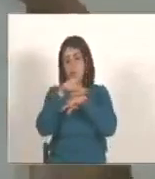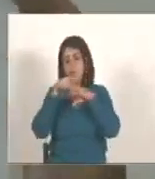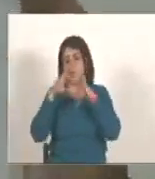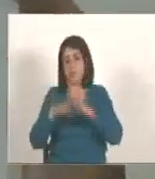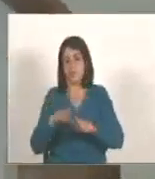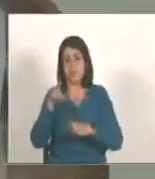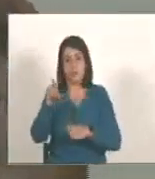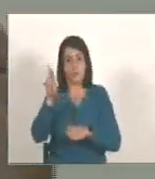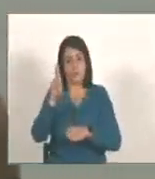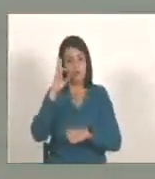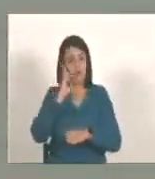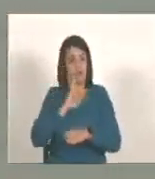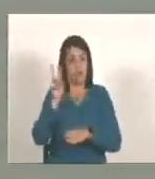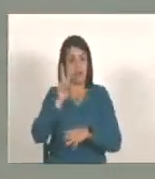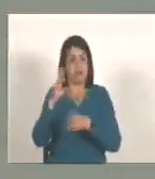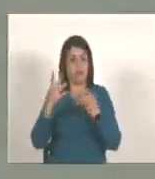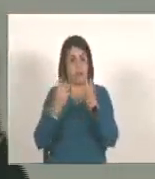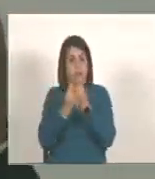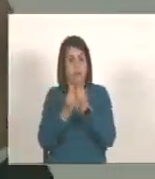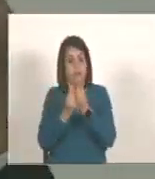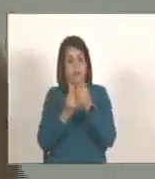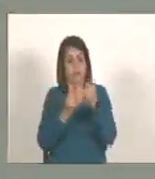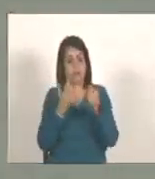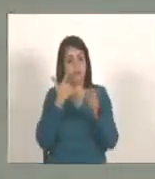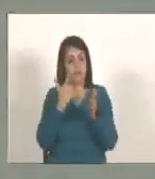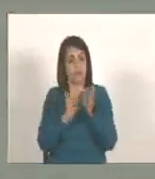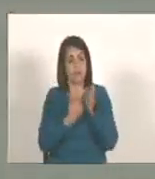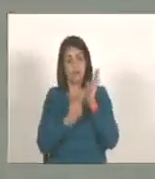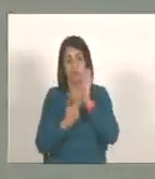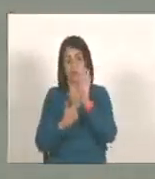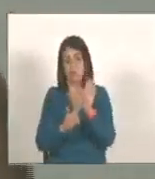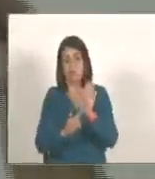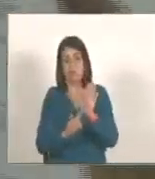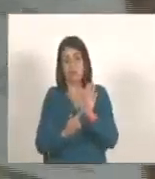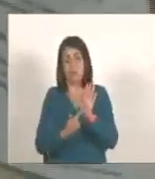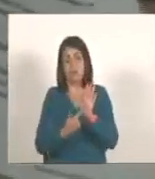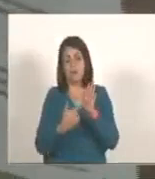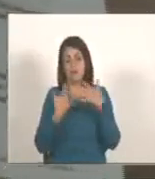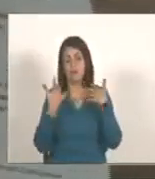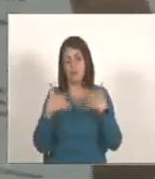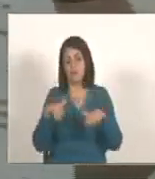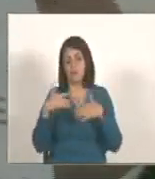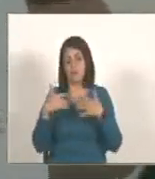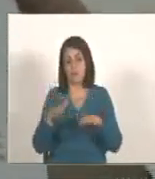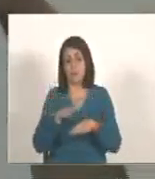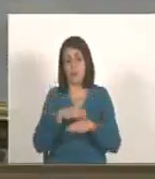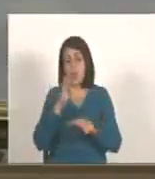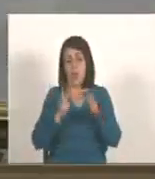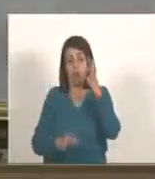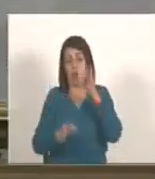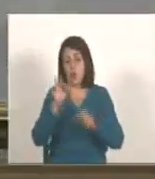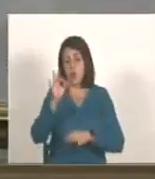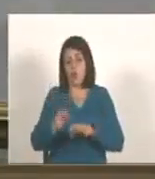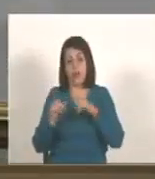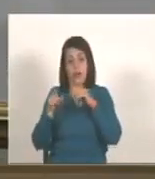gobierno de la República Bolivariana de Venezuela, y tengo que decirlo, costó, porque había una abogada allí